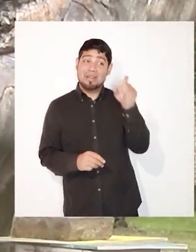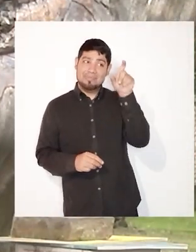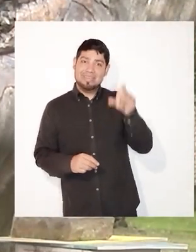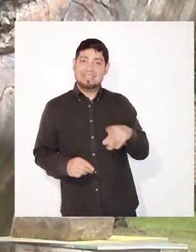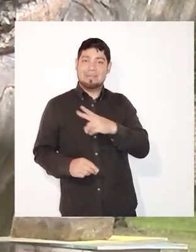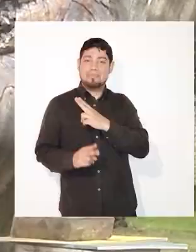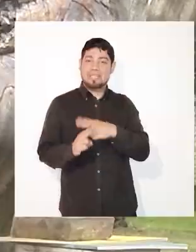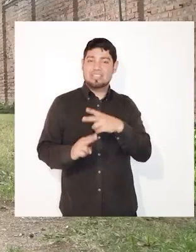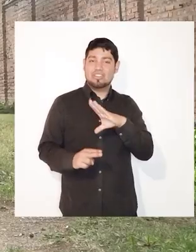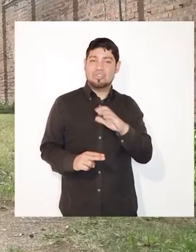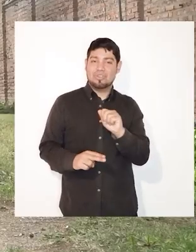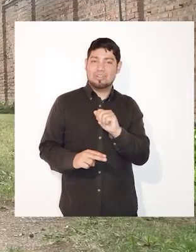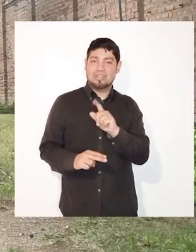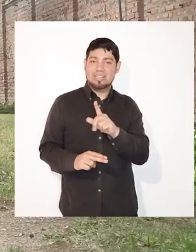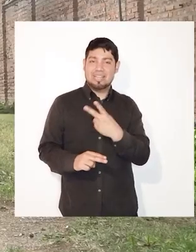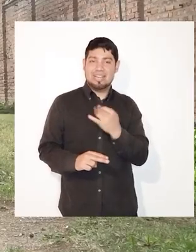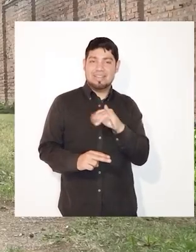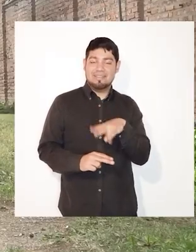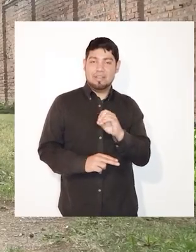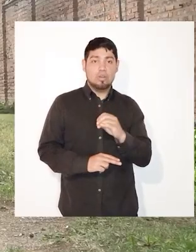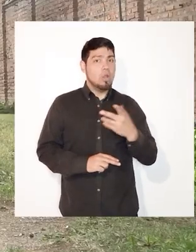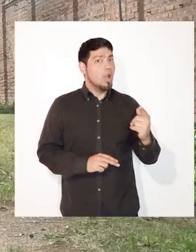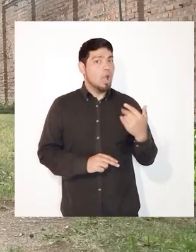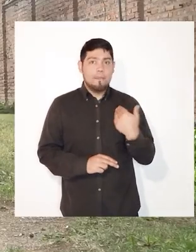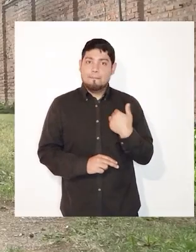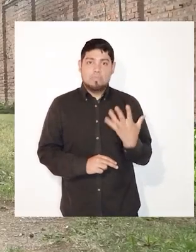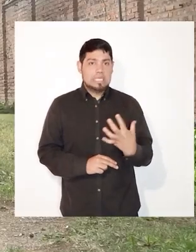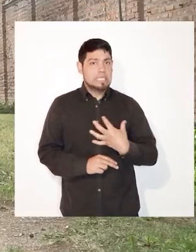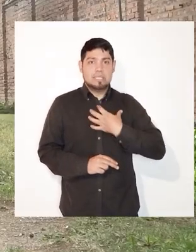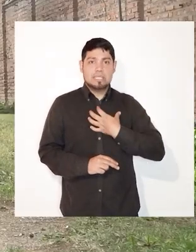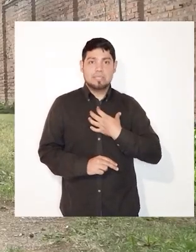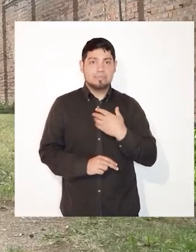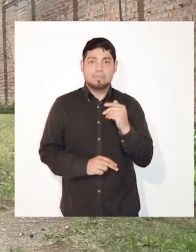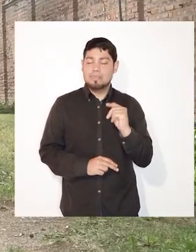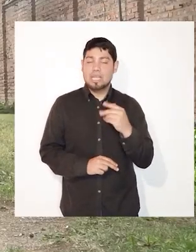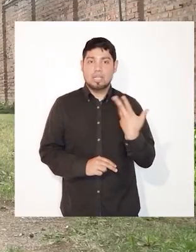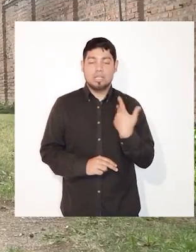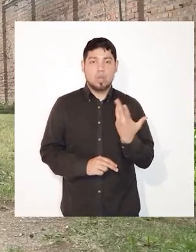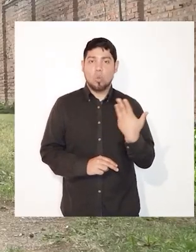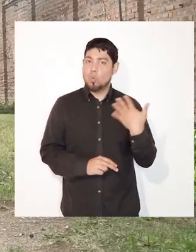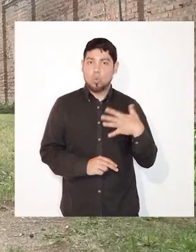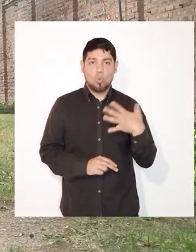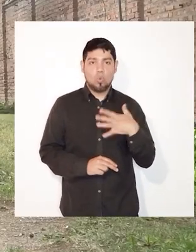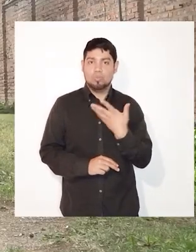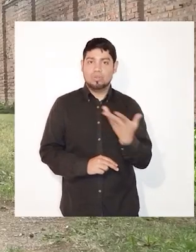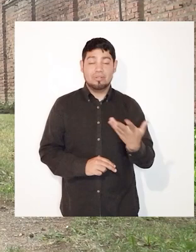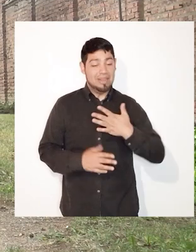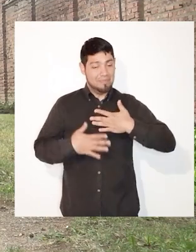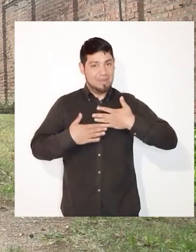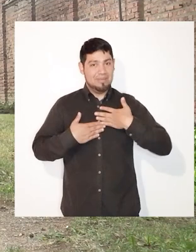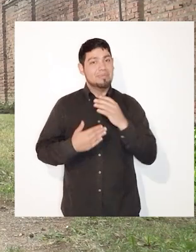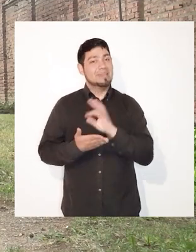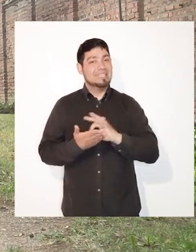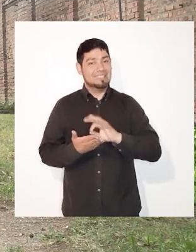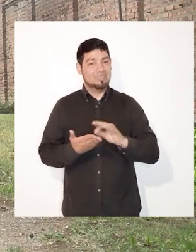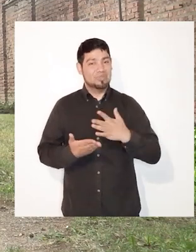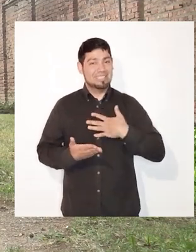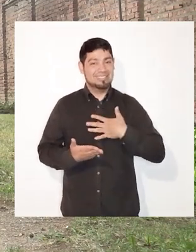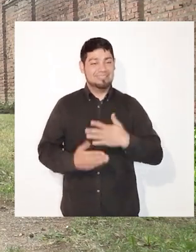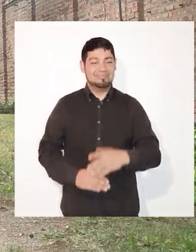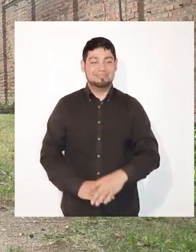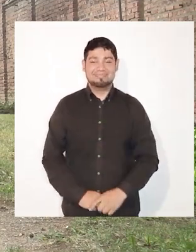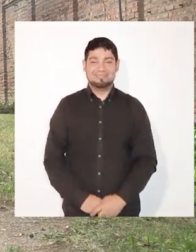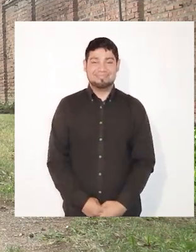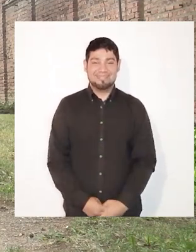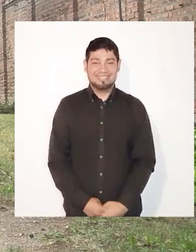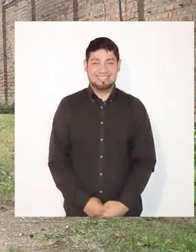también por los niños. Pero Calvino en toda su bibliografía me parece fascinante y muy